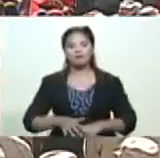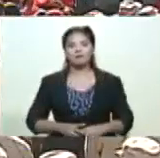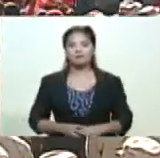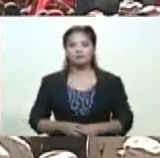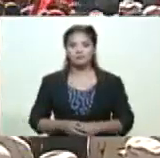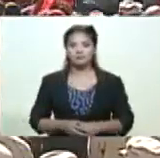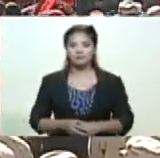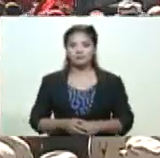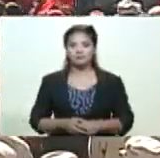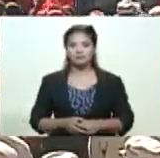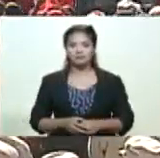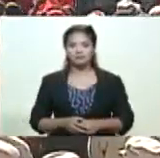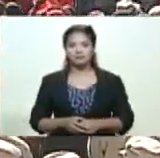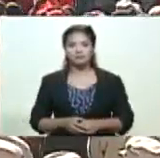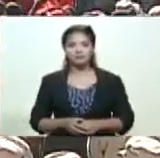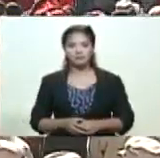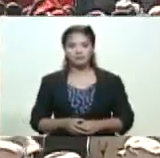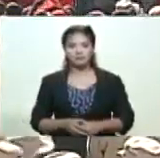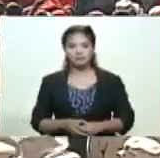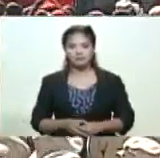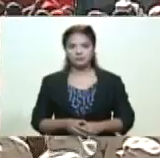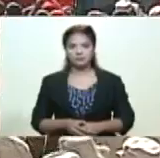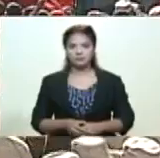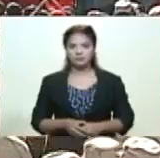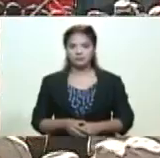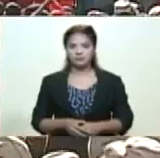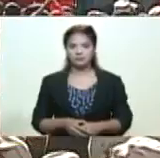sin doble cara.